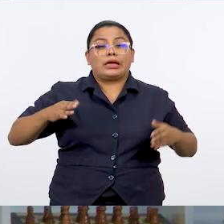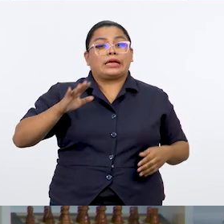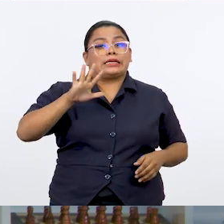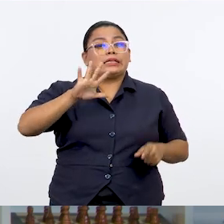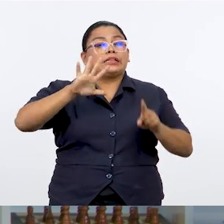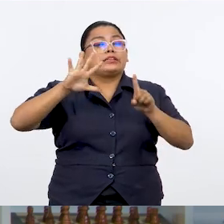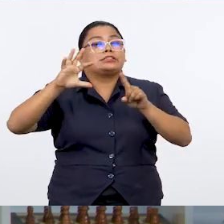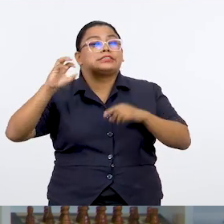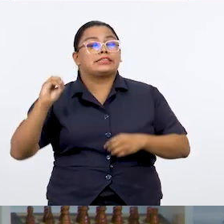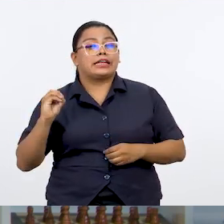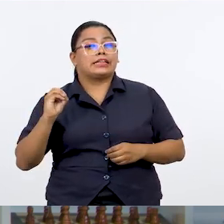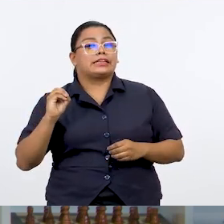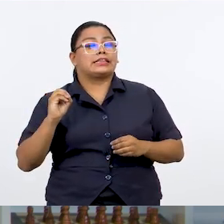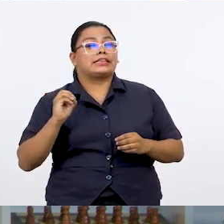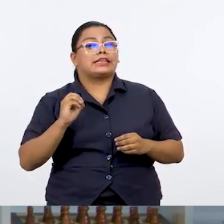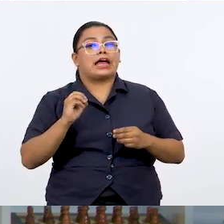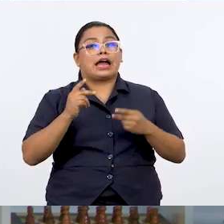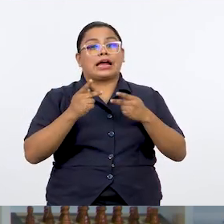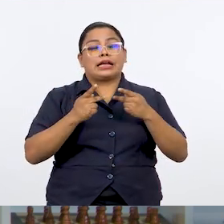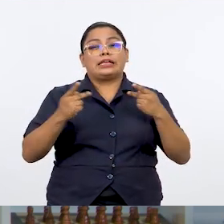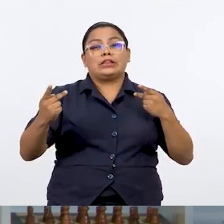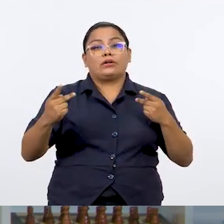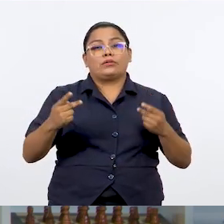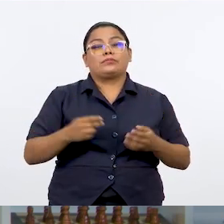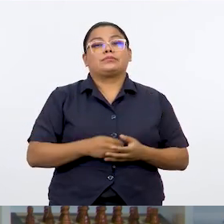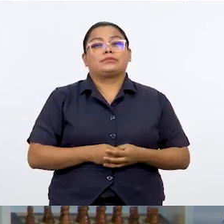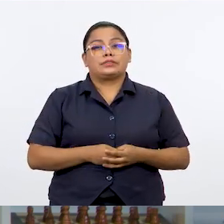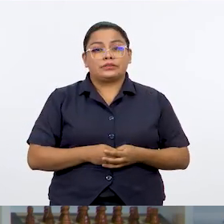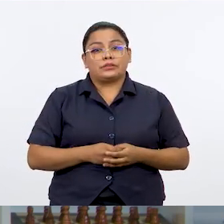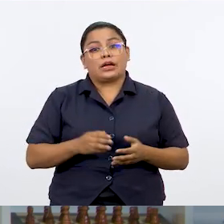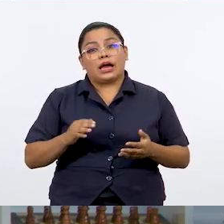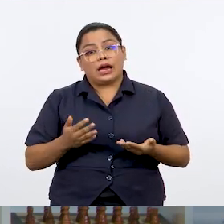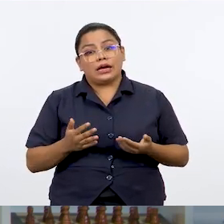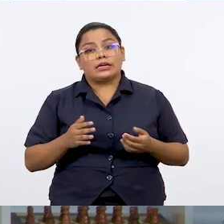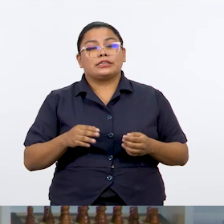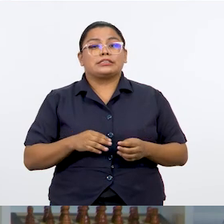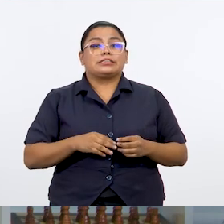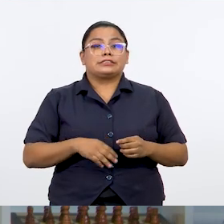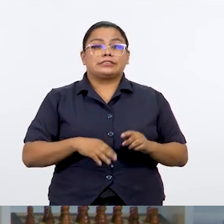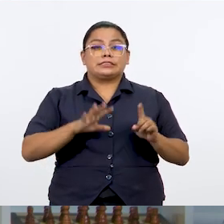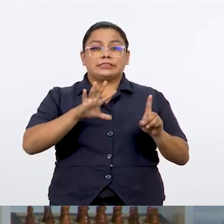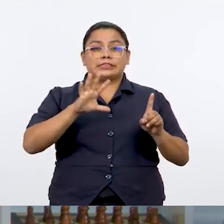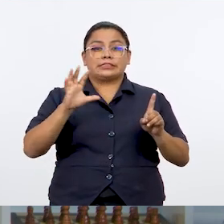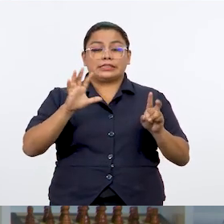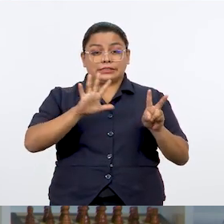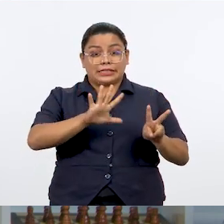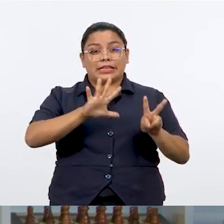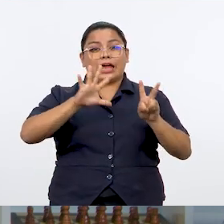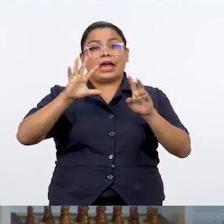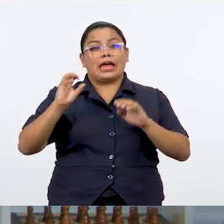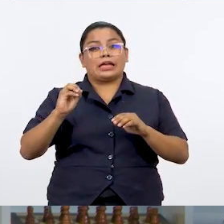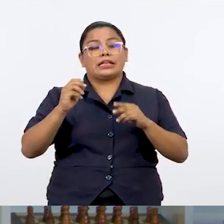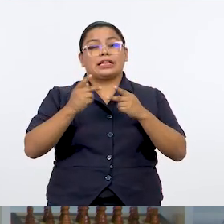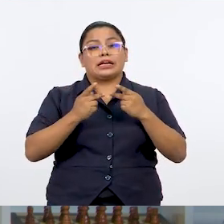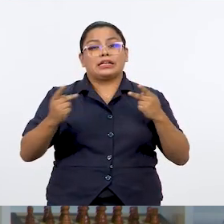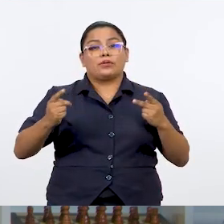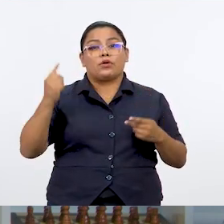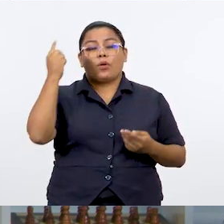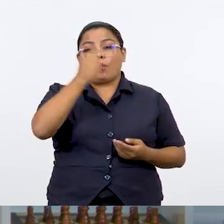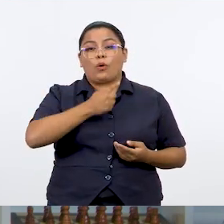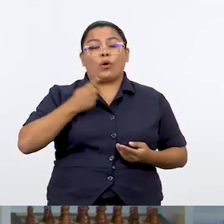una velocidad de 70 kilómetros por hora. Veamos la información en nuestra gráfica de doble recta